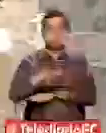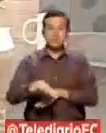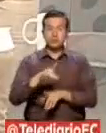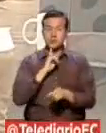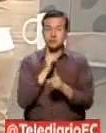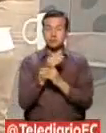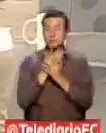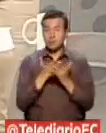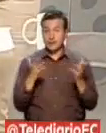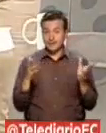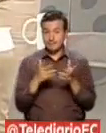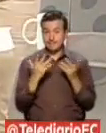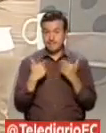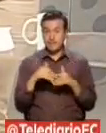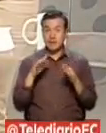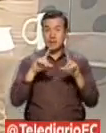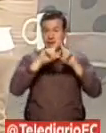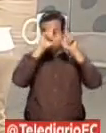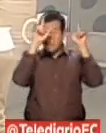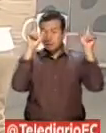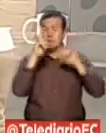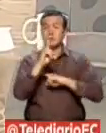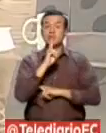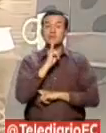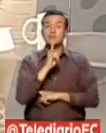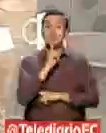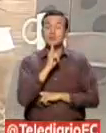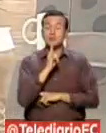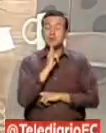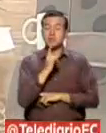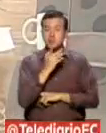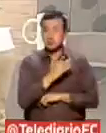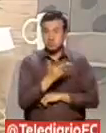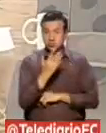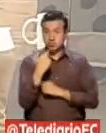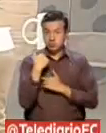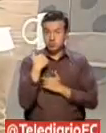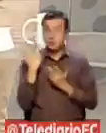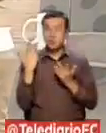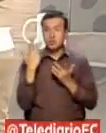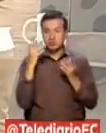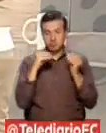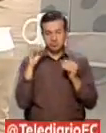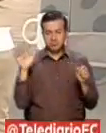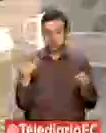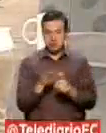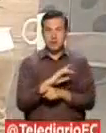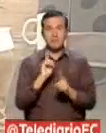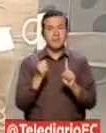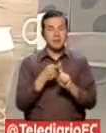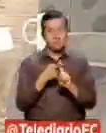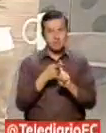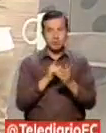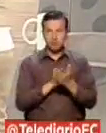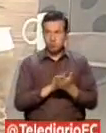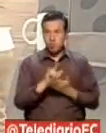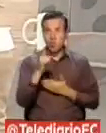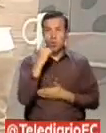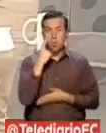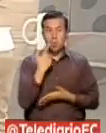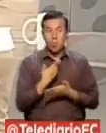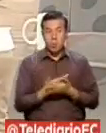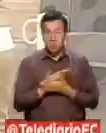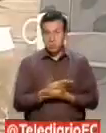Este prototipo, desarrollado por la compañía estadounidense Wabos Inc., completó con éxito el primer paso de los vuelos de prueba de